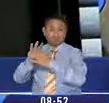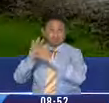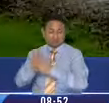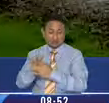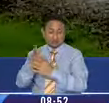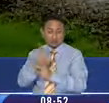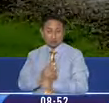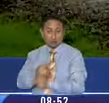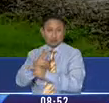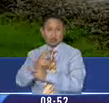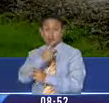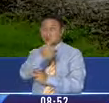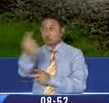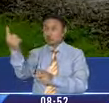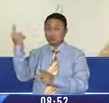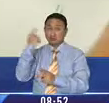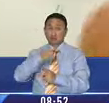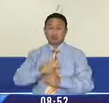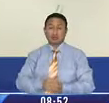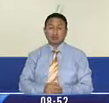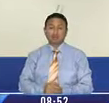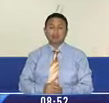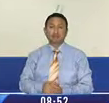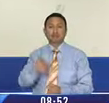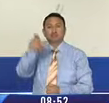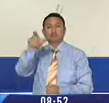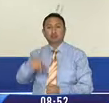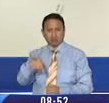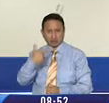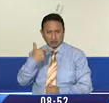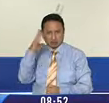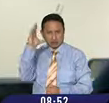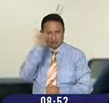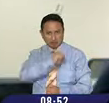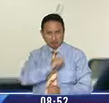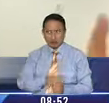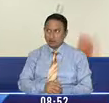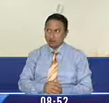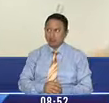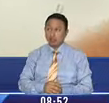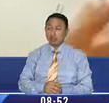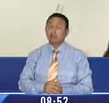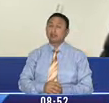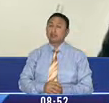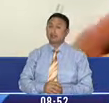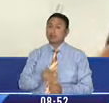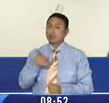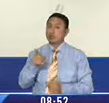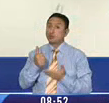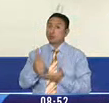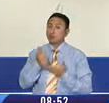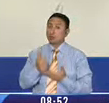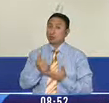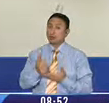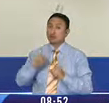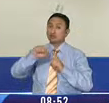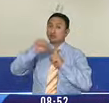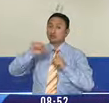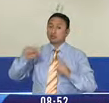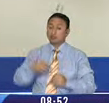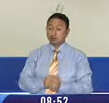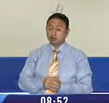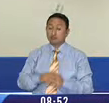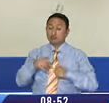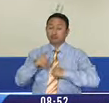el cuidado de las instalaciones. El usuario se da cuenta las razones de beneficio que le presta un sistema como la